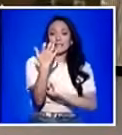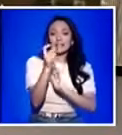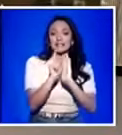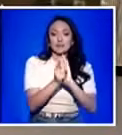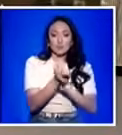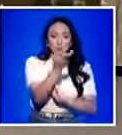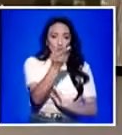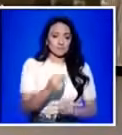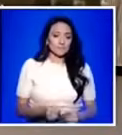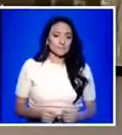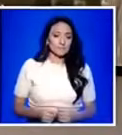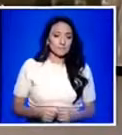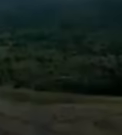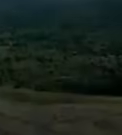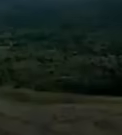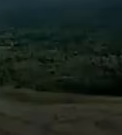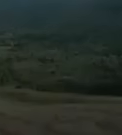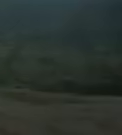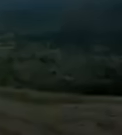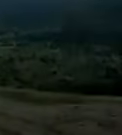Ale.